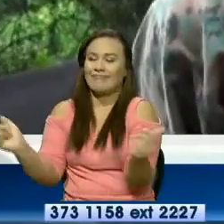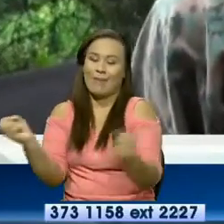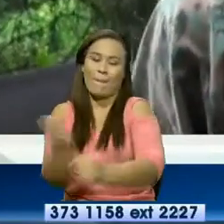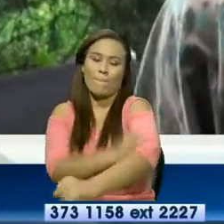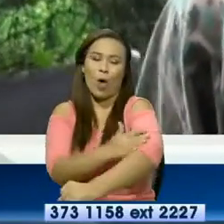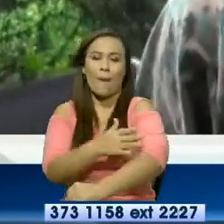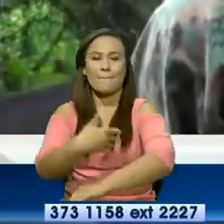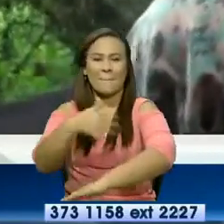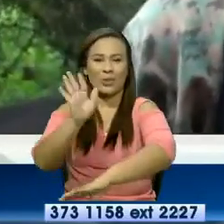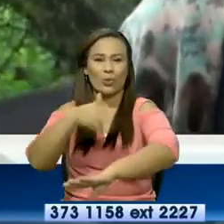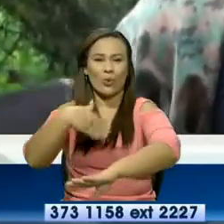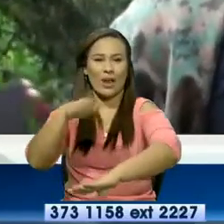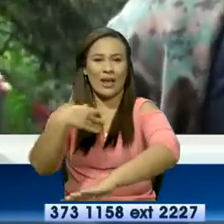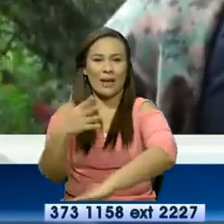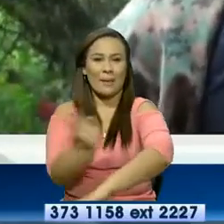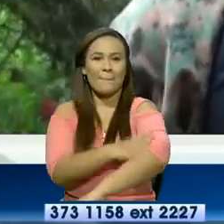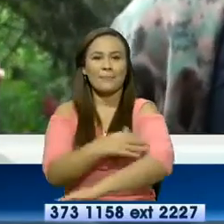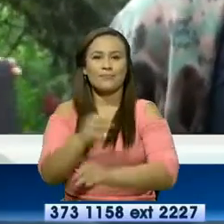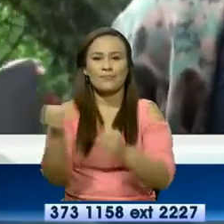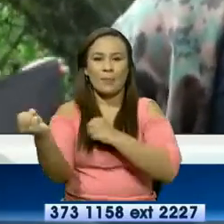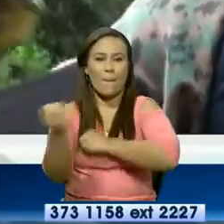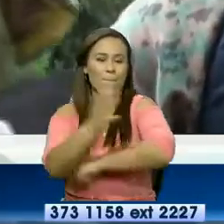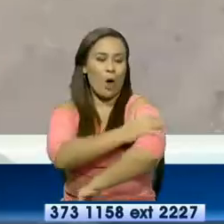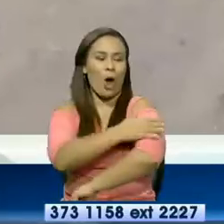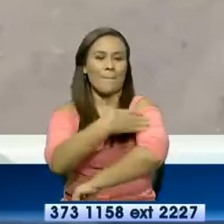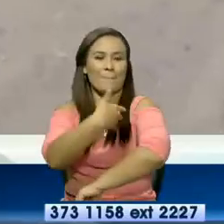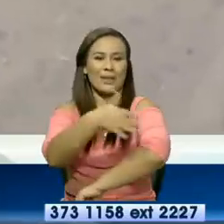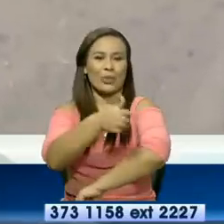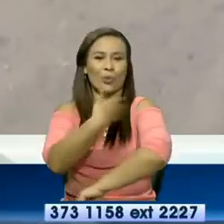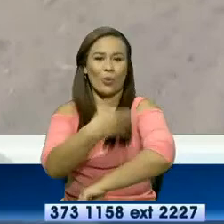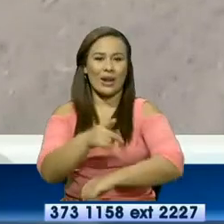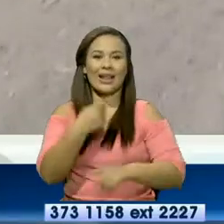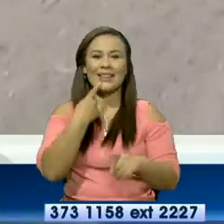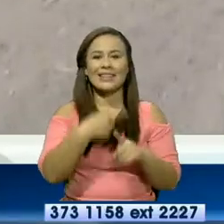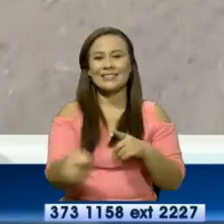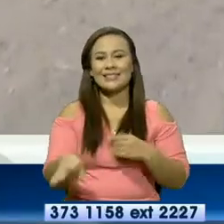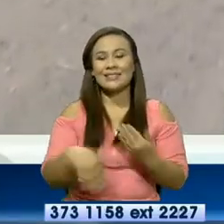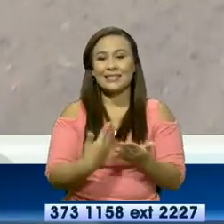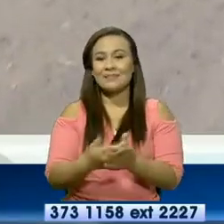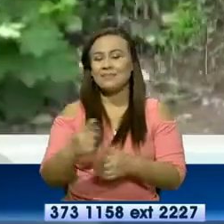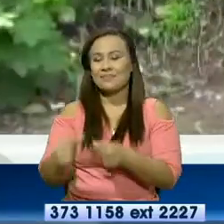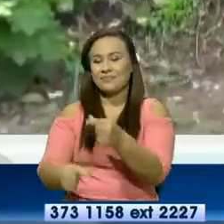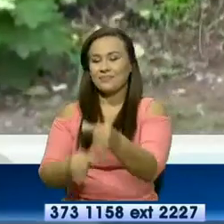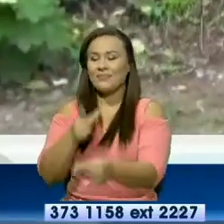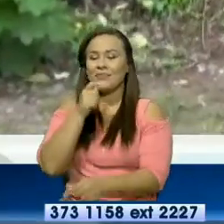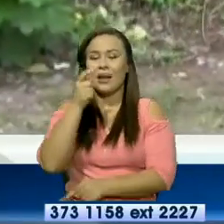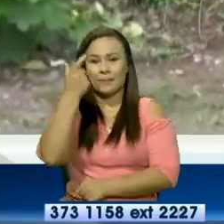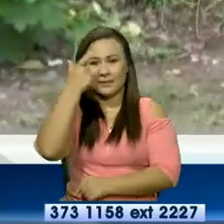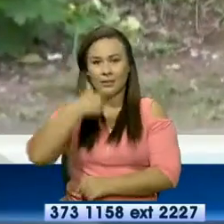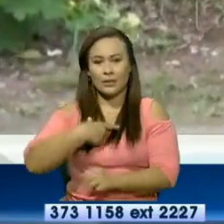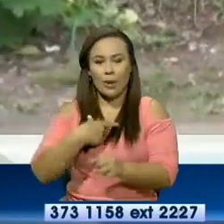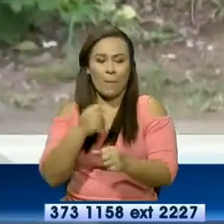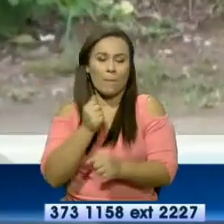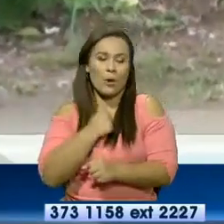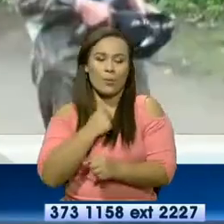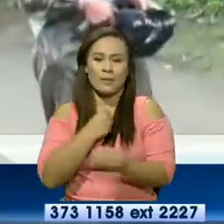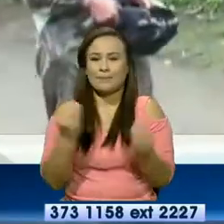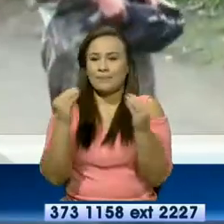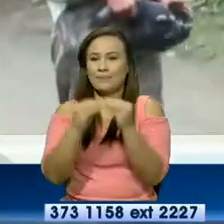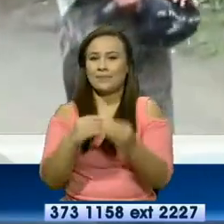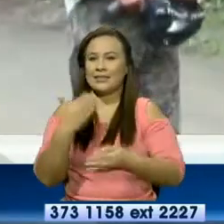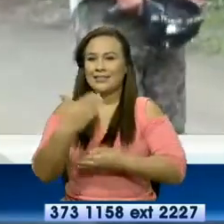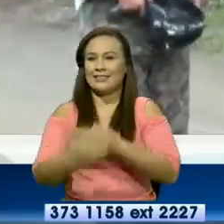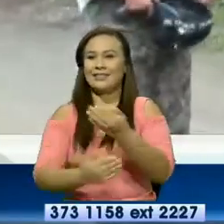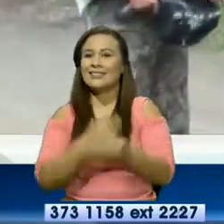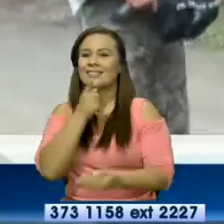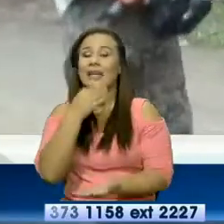con bolas de pintura. Son pistolas de aire que arrojan bolas de pintura. Es que de a poco las opciones para propios extraños han aumentado gracias a